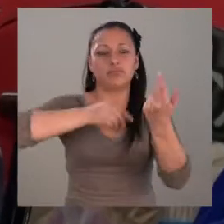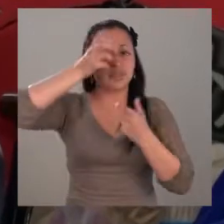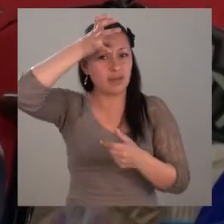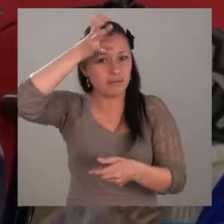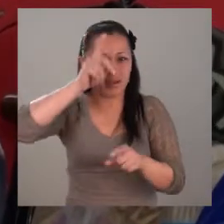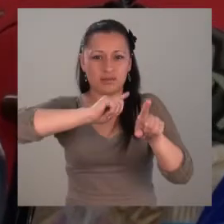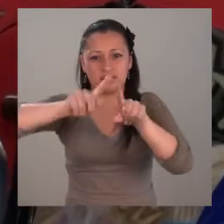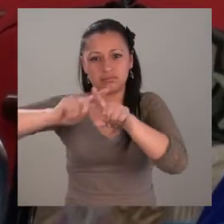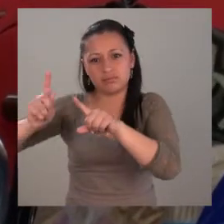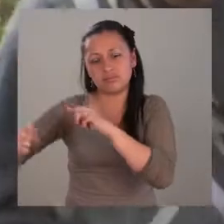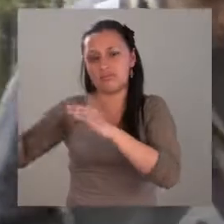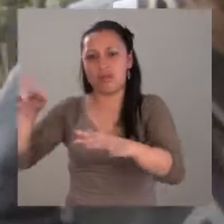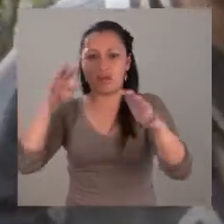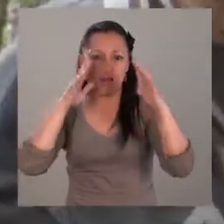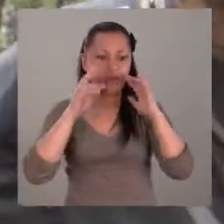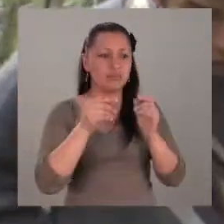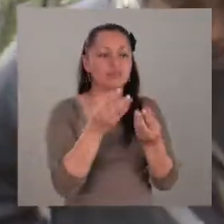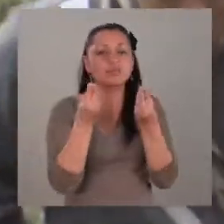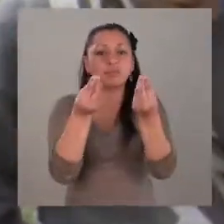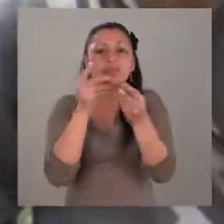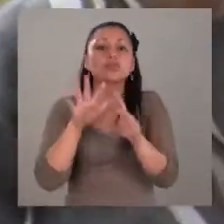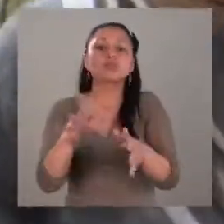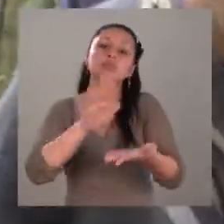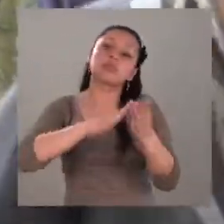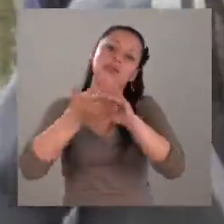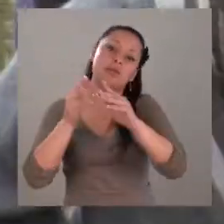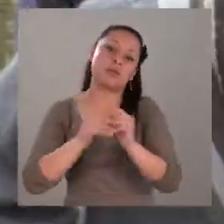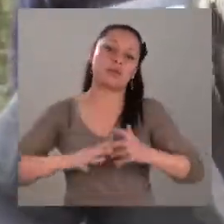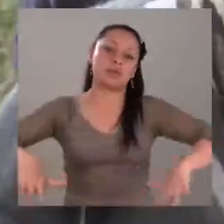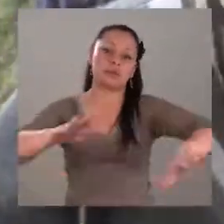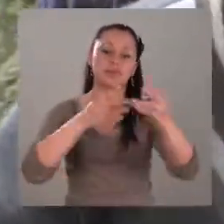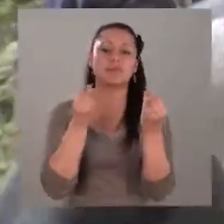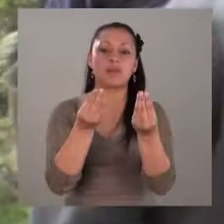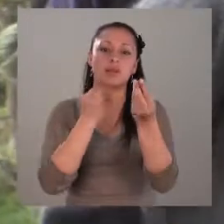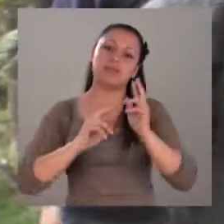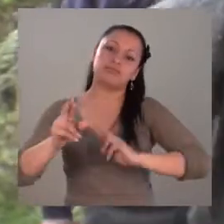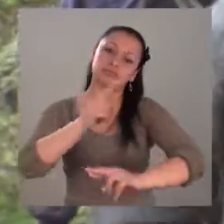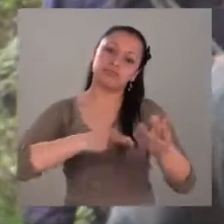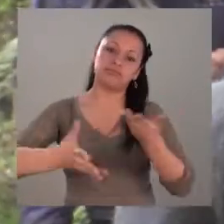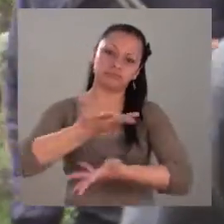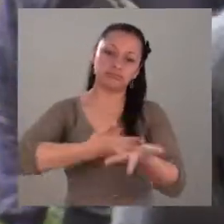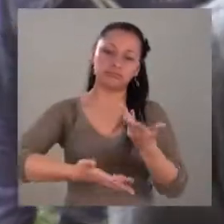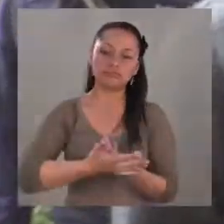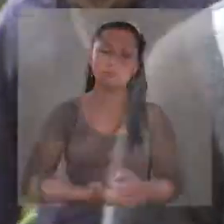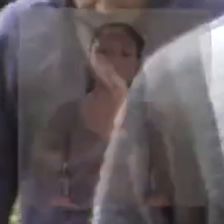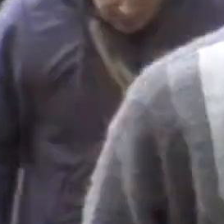estéticas de integración, cobijadas por la dimensión de la paz y las rutas de la reconciliación.